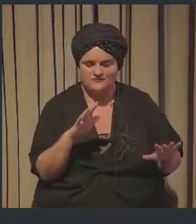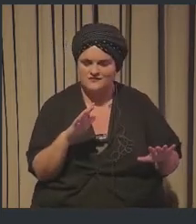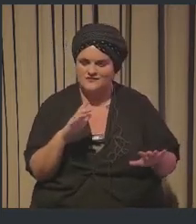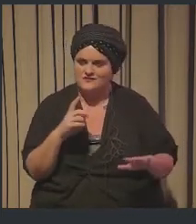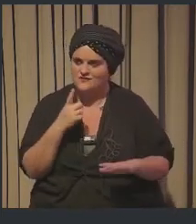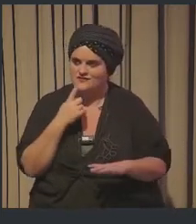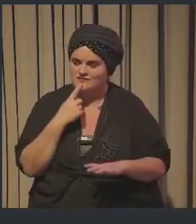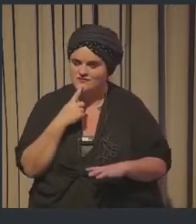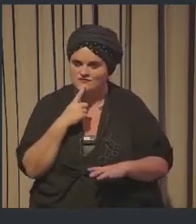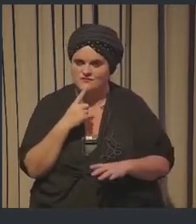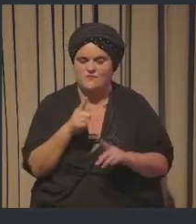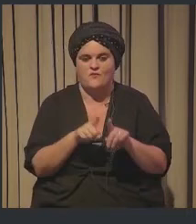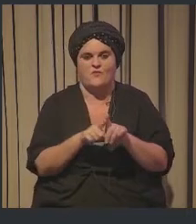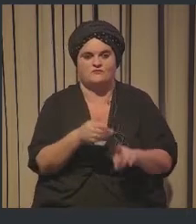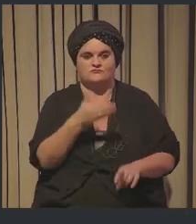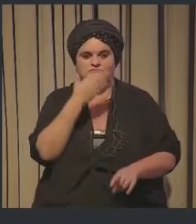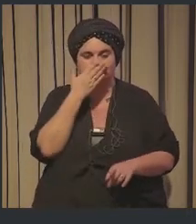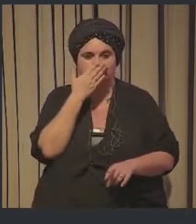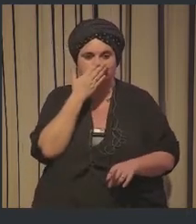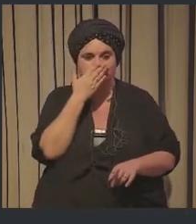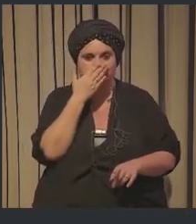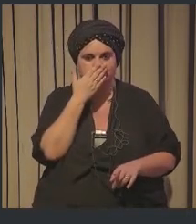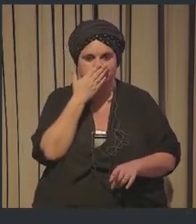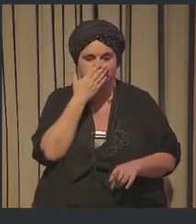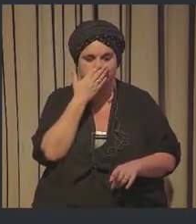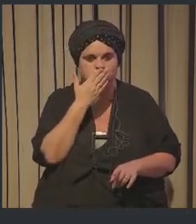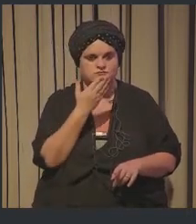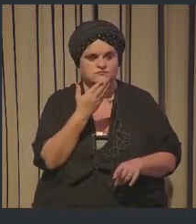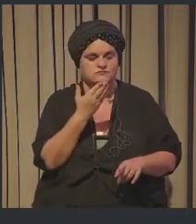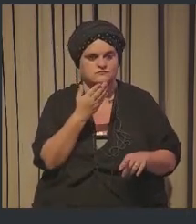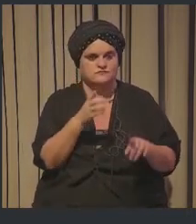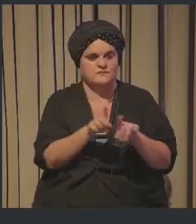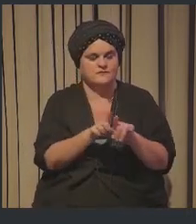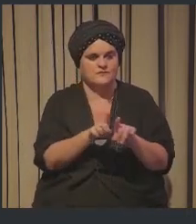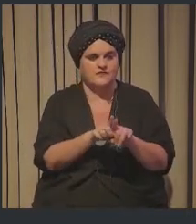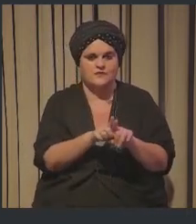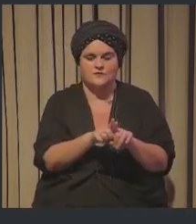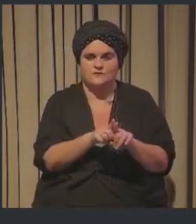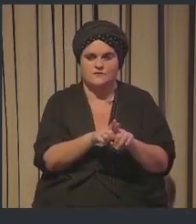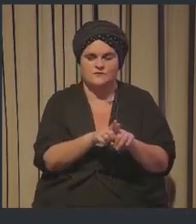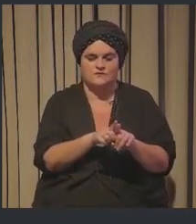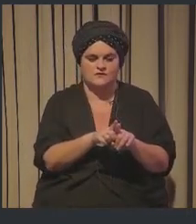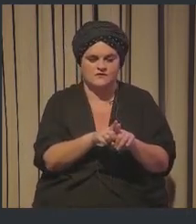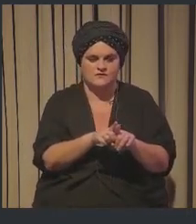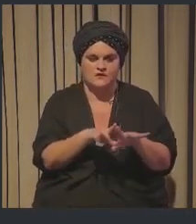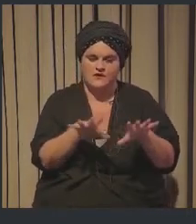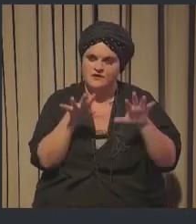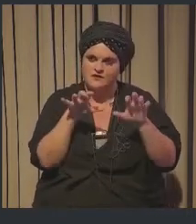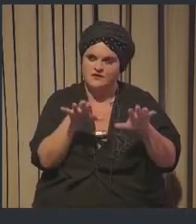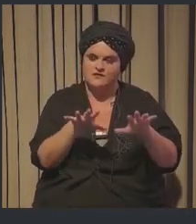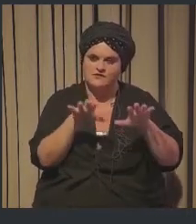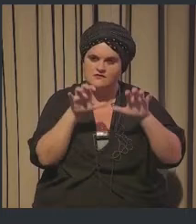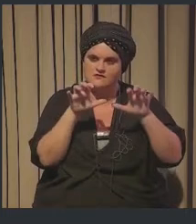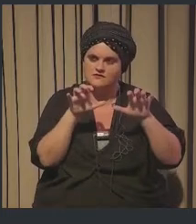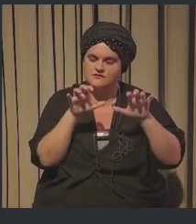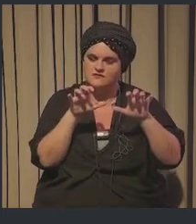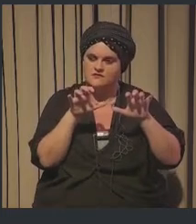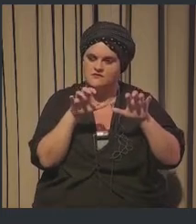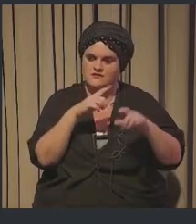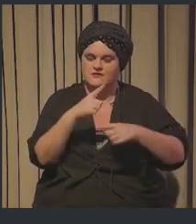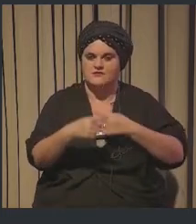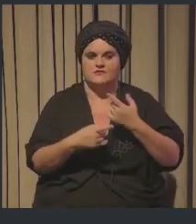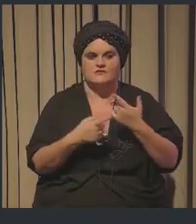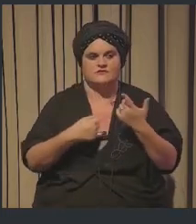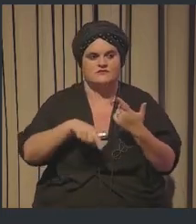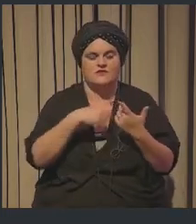uno de los tabús, una de las prescripciones que hemos aprendido implícitamente sobre cómo hacemos las